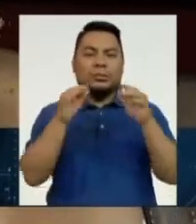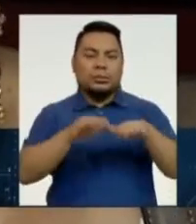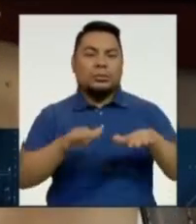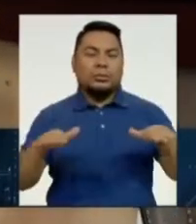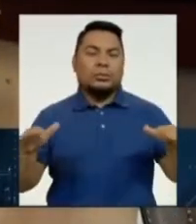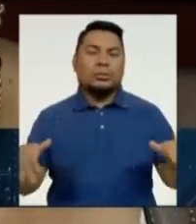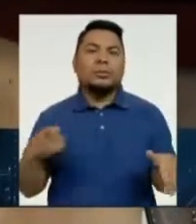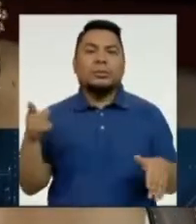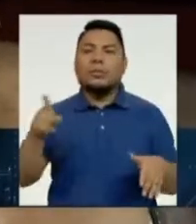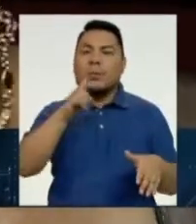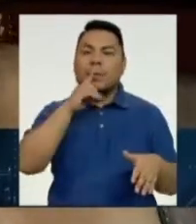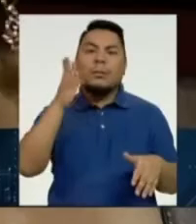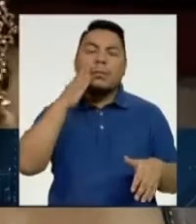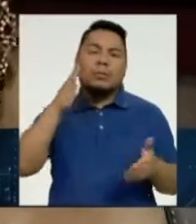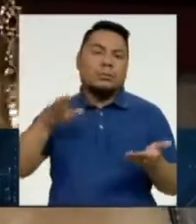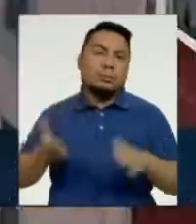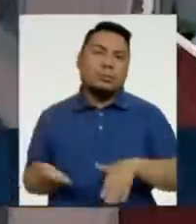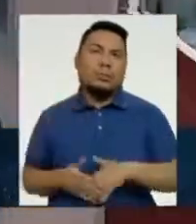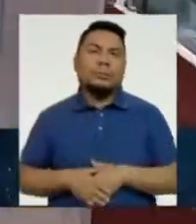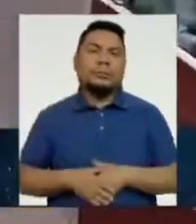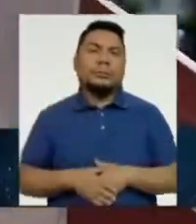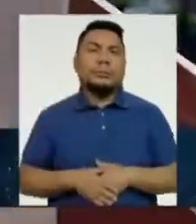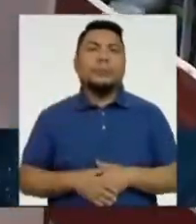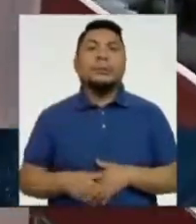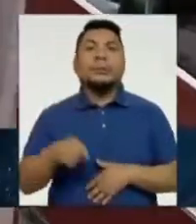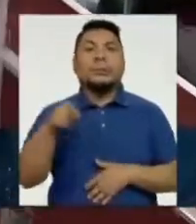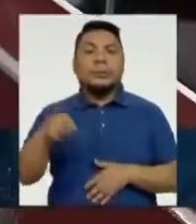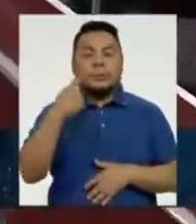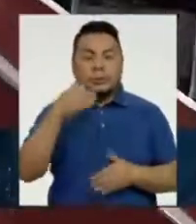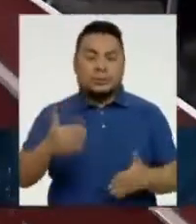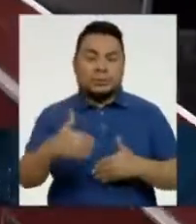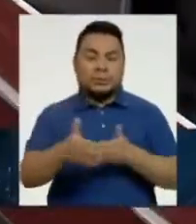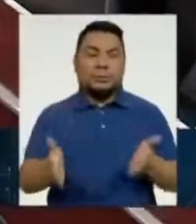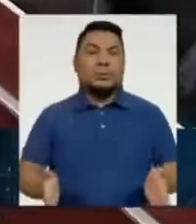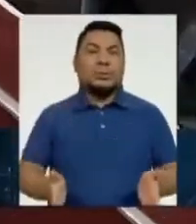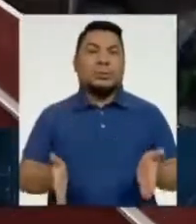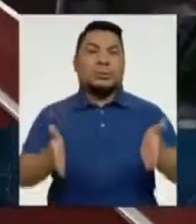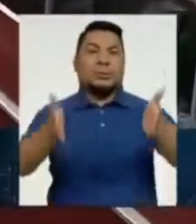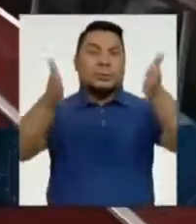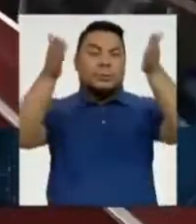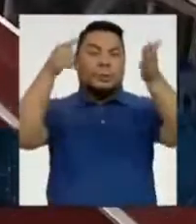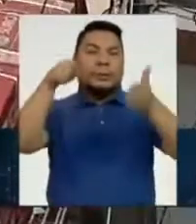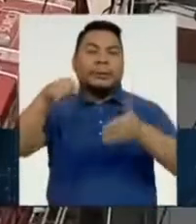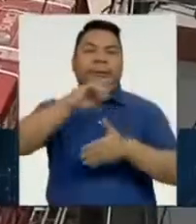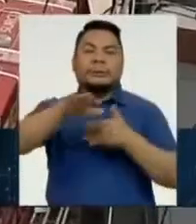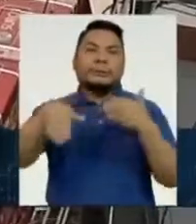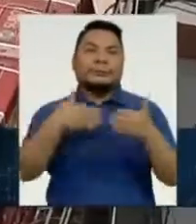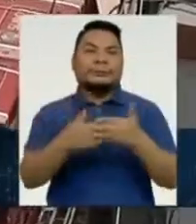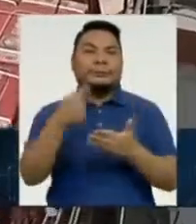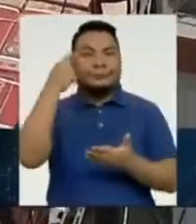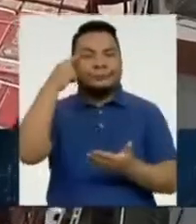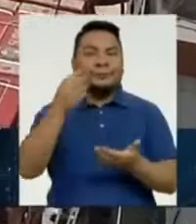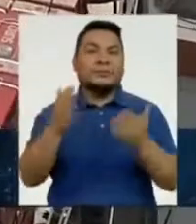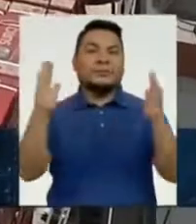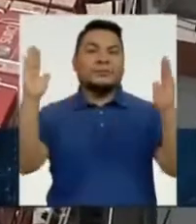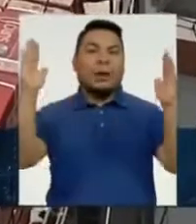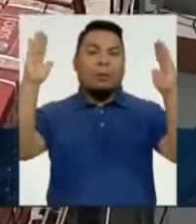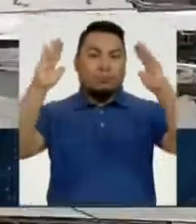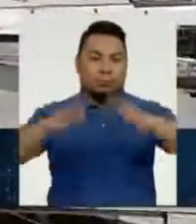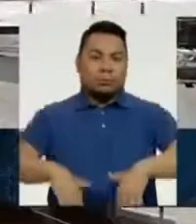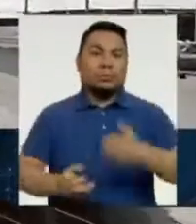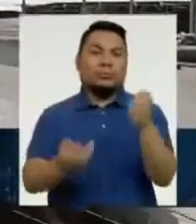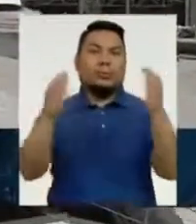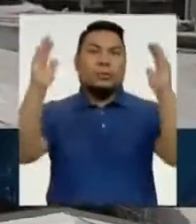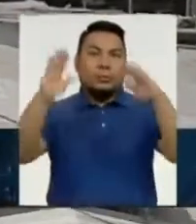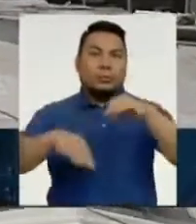papá, sin mamá, y están en el aire. Desde lo alto de una galería que fue construida sobre las cenizas de una que se derrumbó durante el